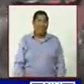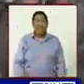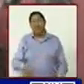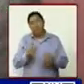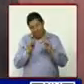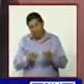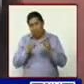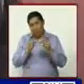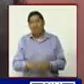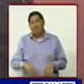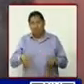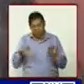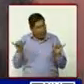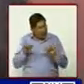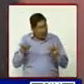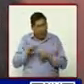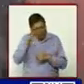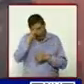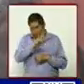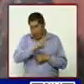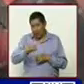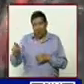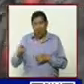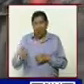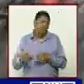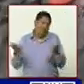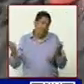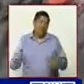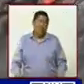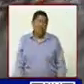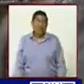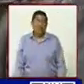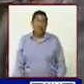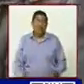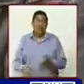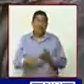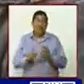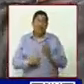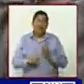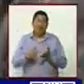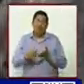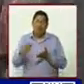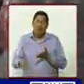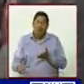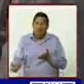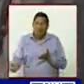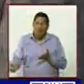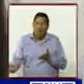Igual lo mismo que ellos. Con razón, reprobaron. ¡Hola!